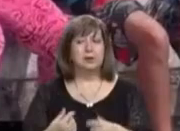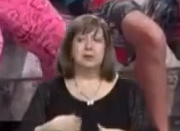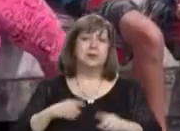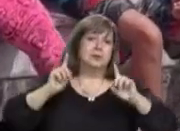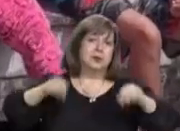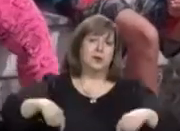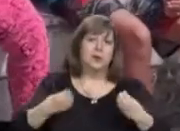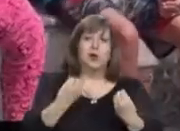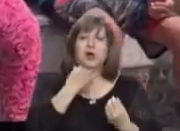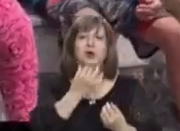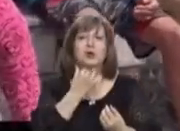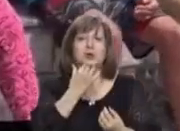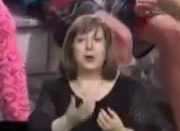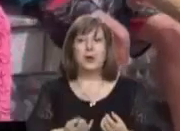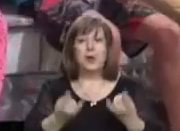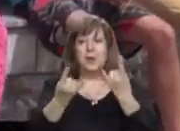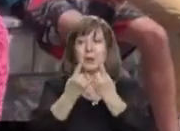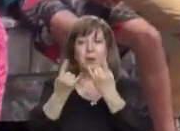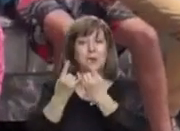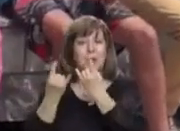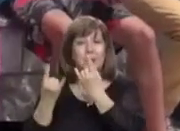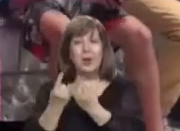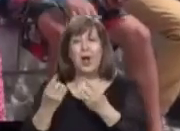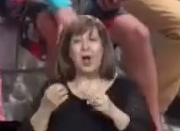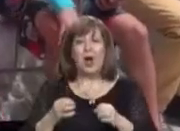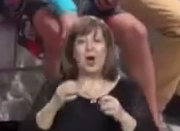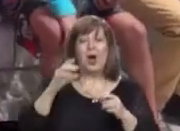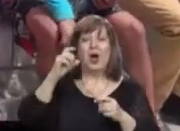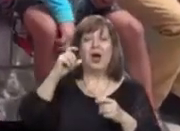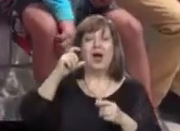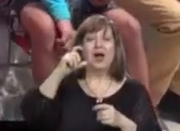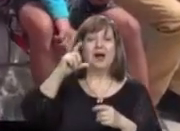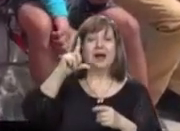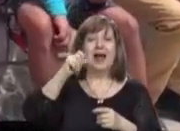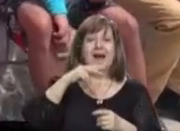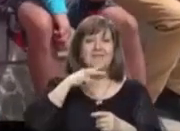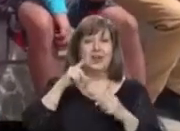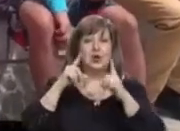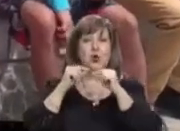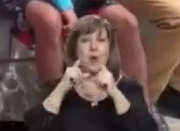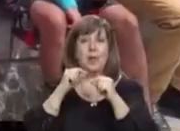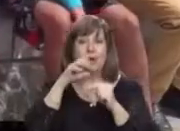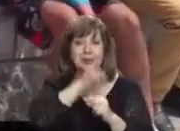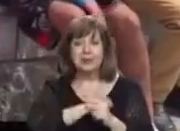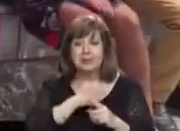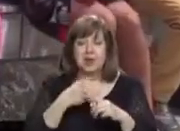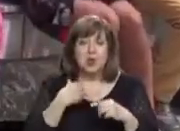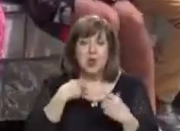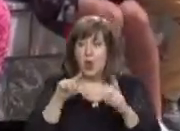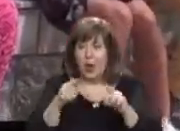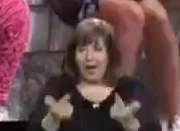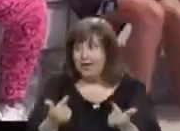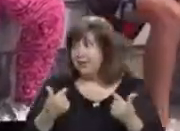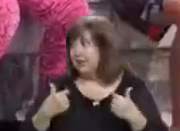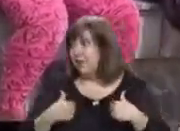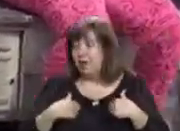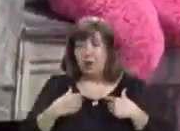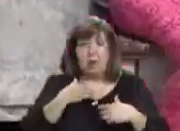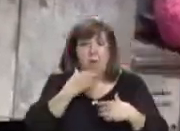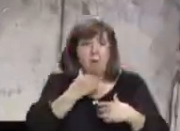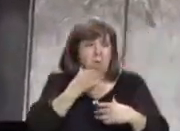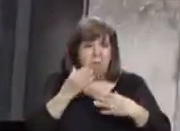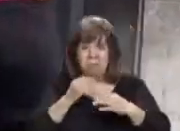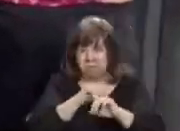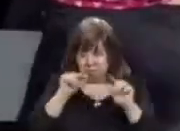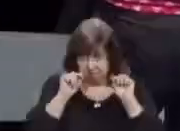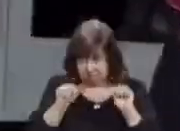la clave de seguridad social o tienen sus datos desactualizados. Y para eso sí o sí tienen que venir acá presencialmente. Esencialmente,